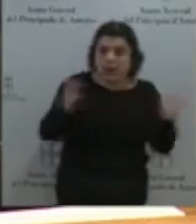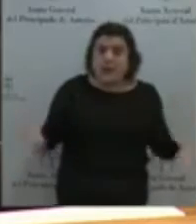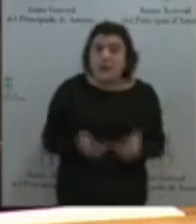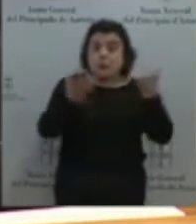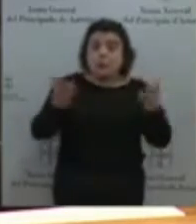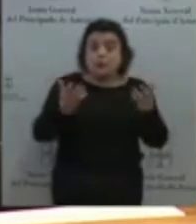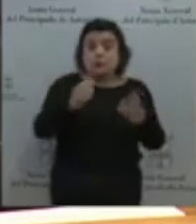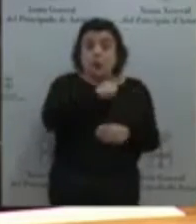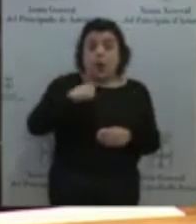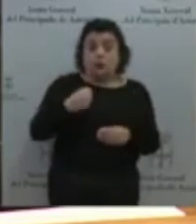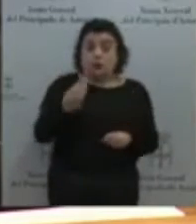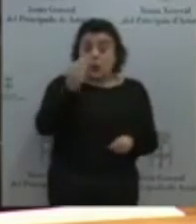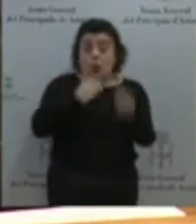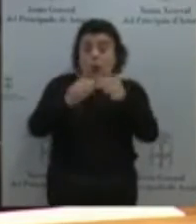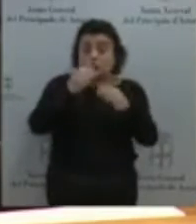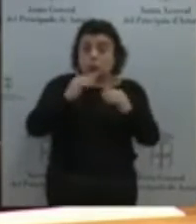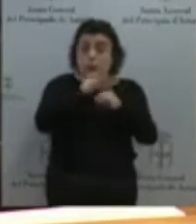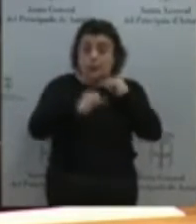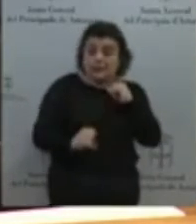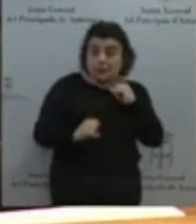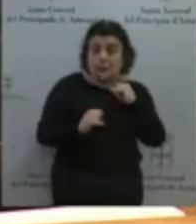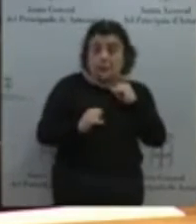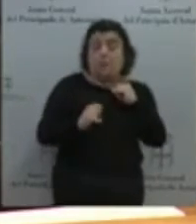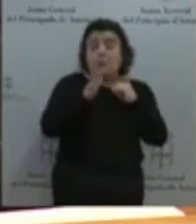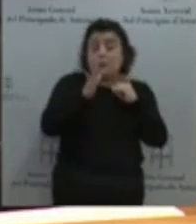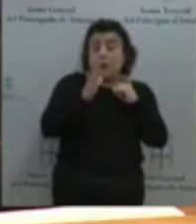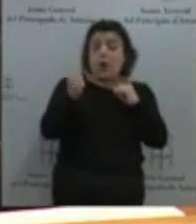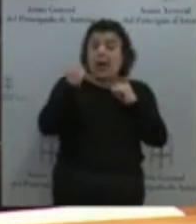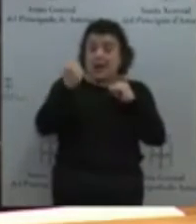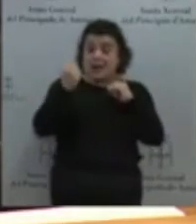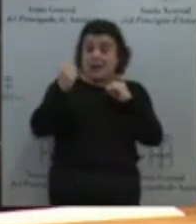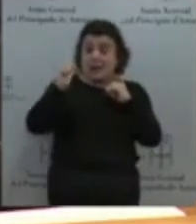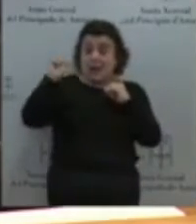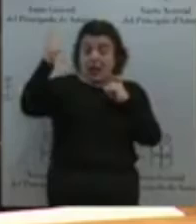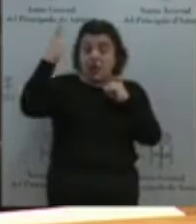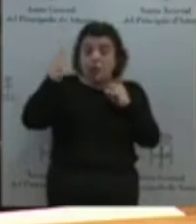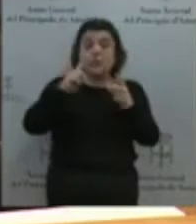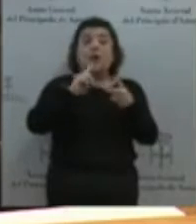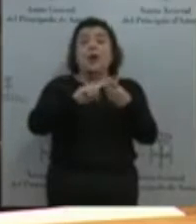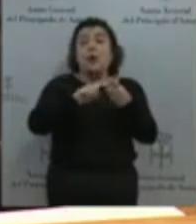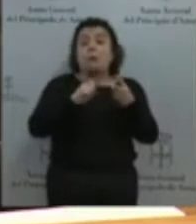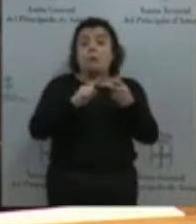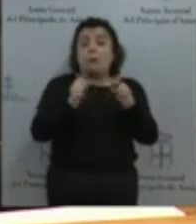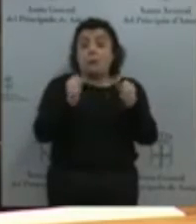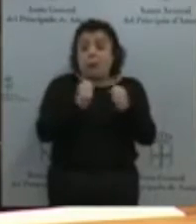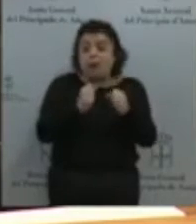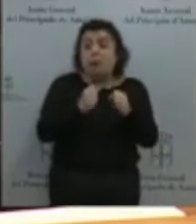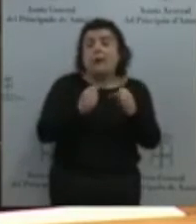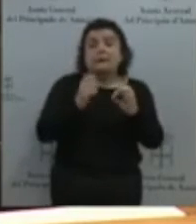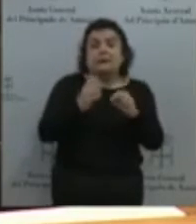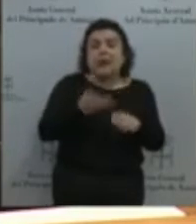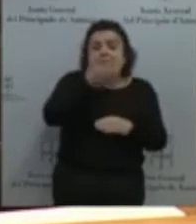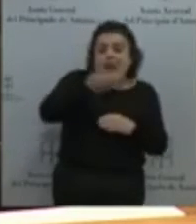fotovoltaica, impulso del uso de bombas de calor, aerotérmico o xeotérmico y biomasa para la climatización,